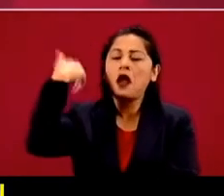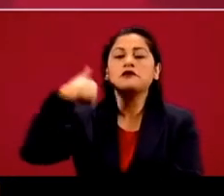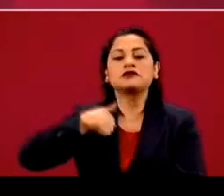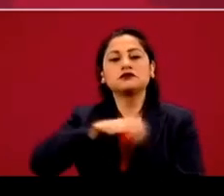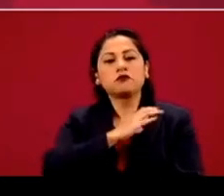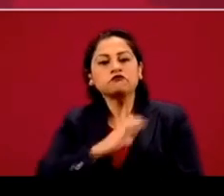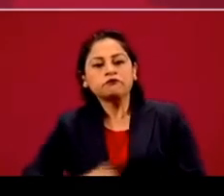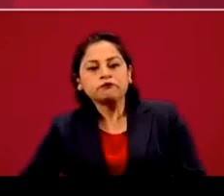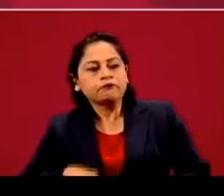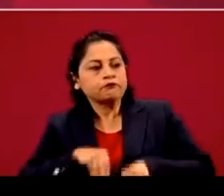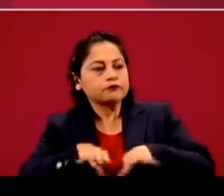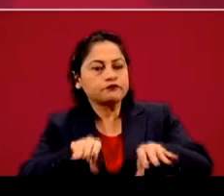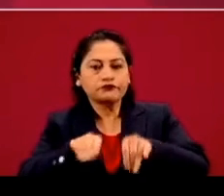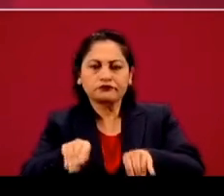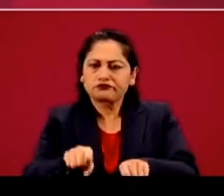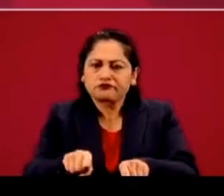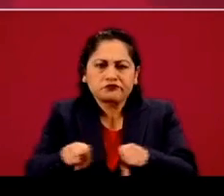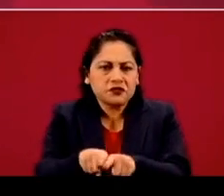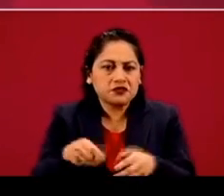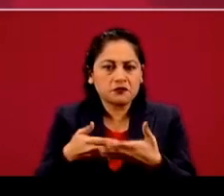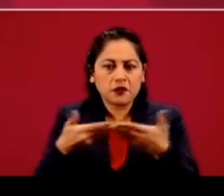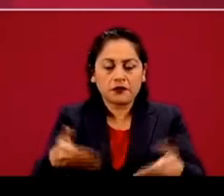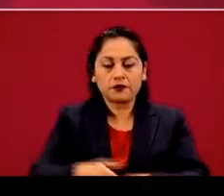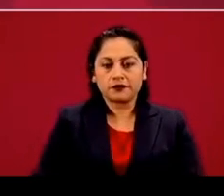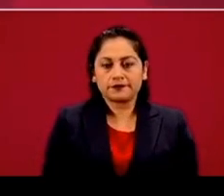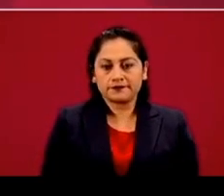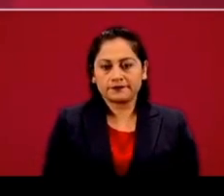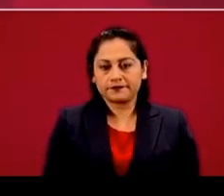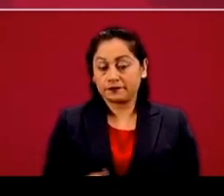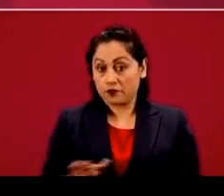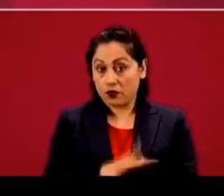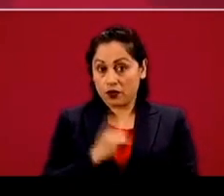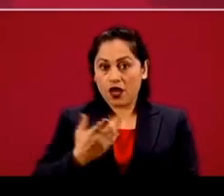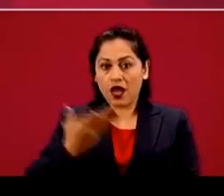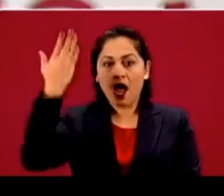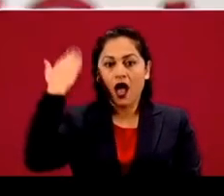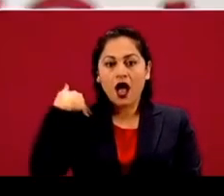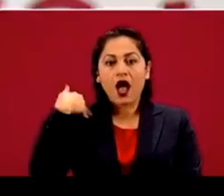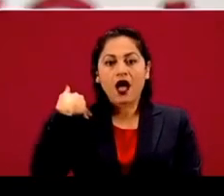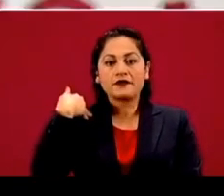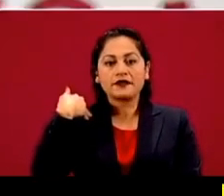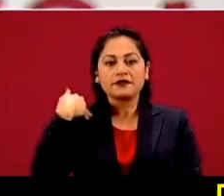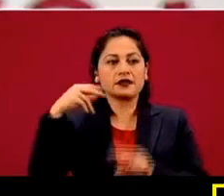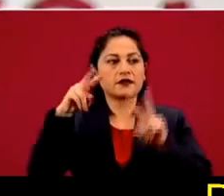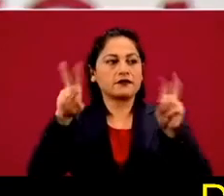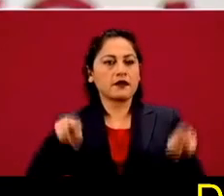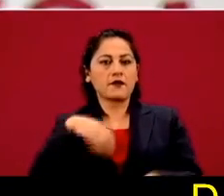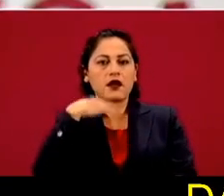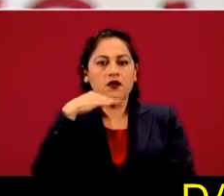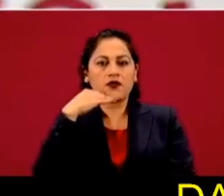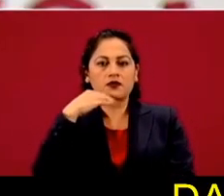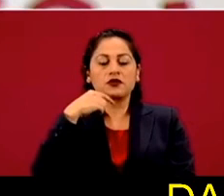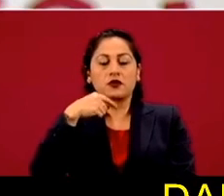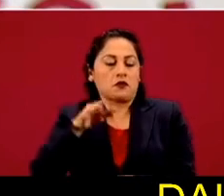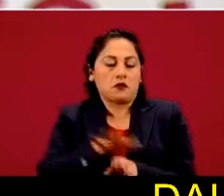Y no se le daba la importancia que tiene. Hablaba yo